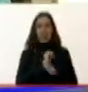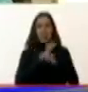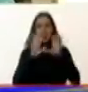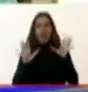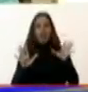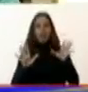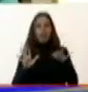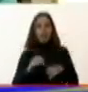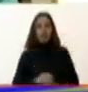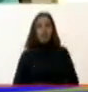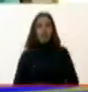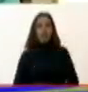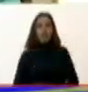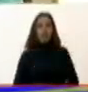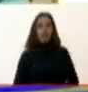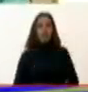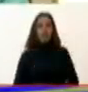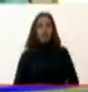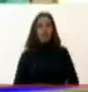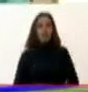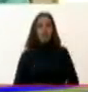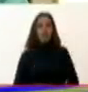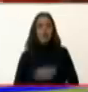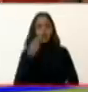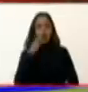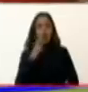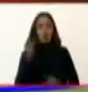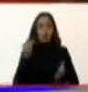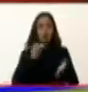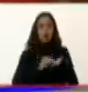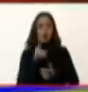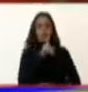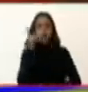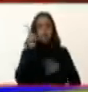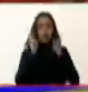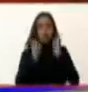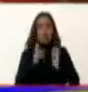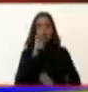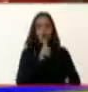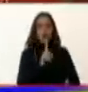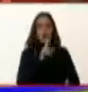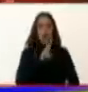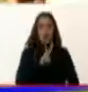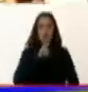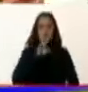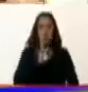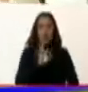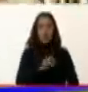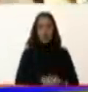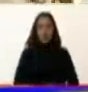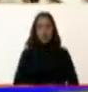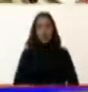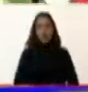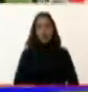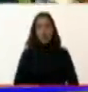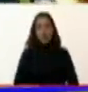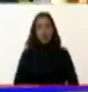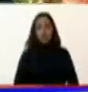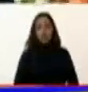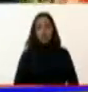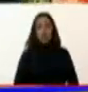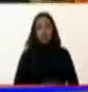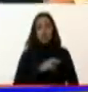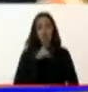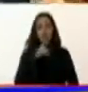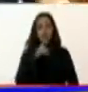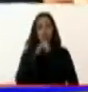¿Así o más claro? Vamos a ver otra vez que no se escuchó bien. A la una, a las dos, a las tres.